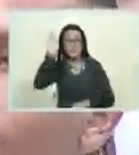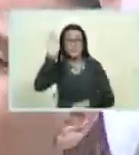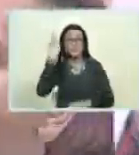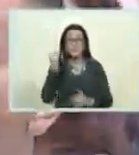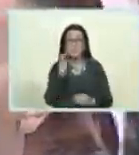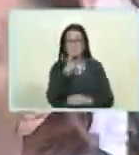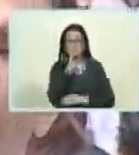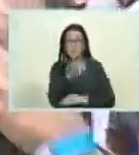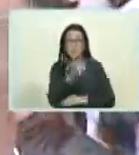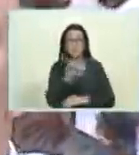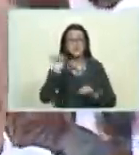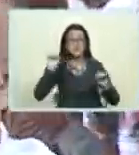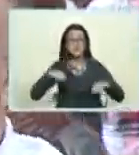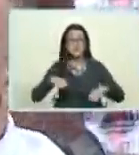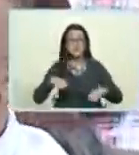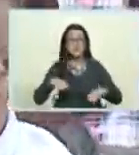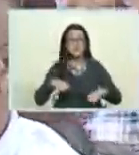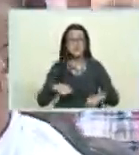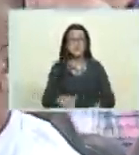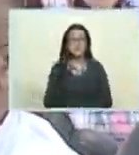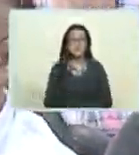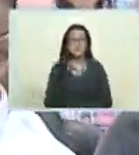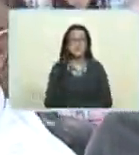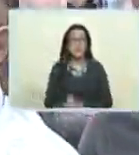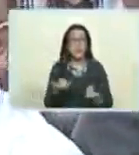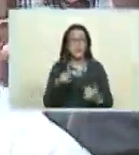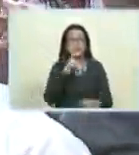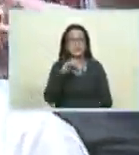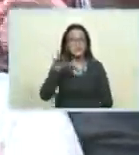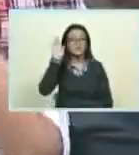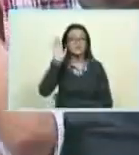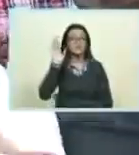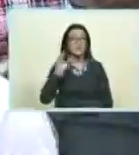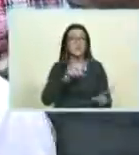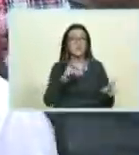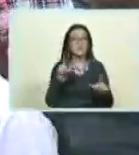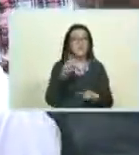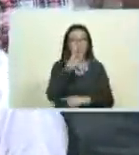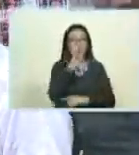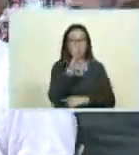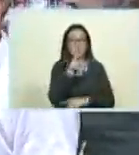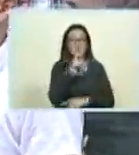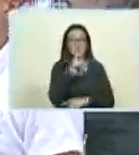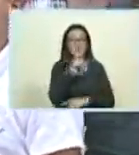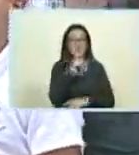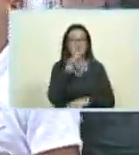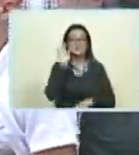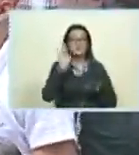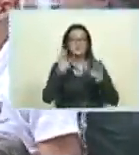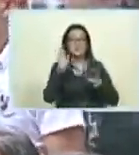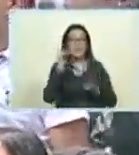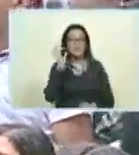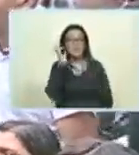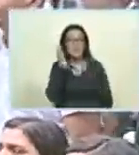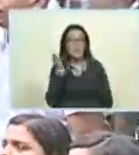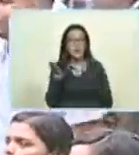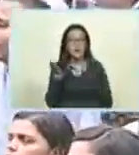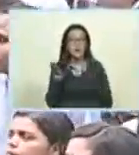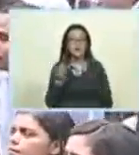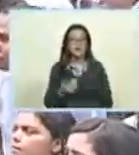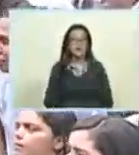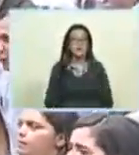les llegó? ¿Hoy? Levanten la mano a quien le llegó hoy. Mira, aquí hay una muchacha.